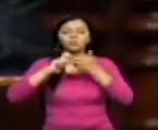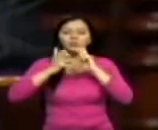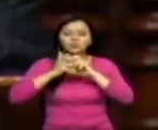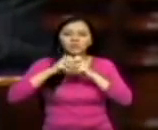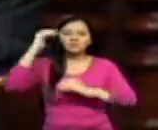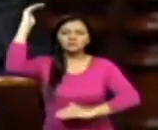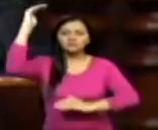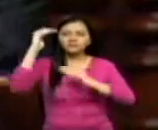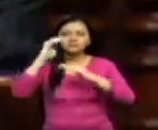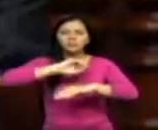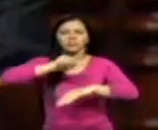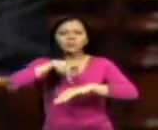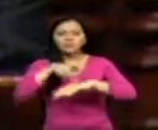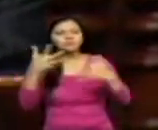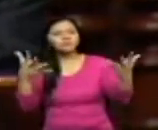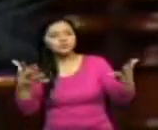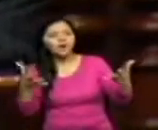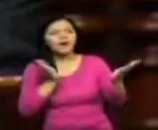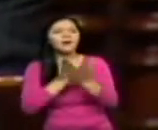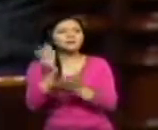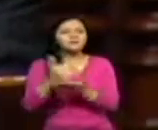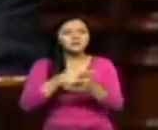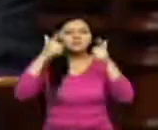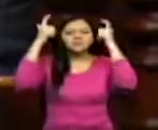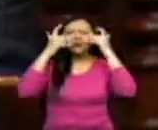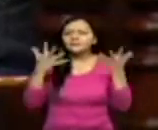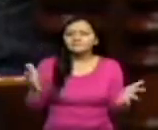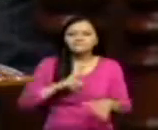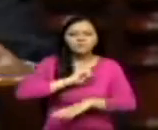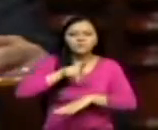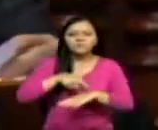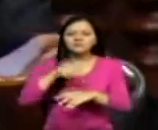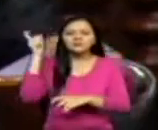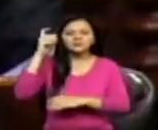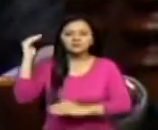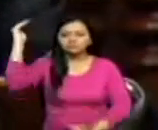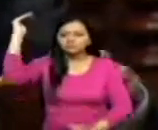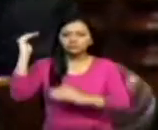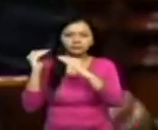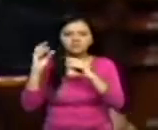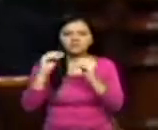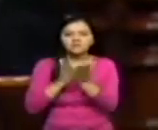de profesionales que necesita el país.